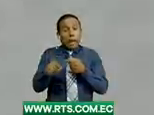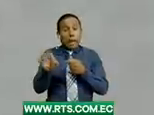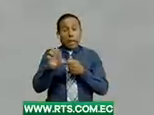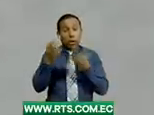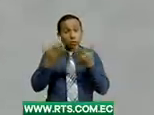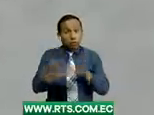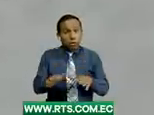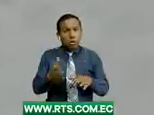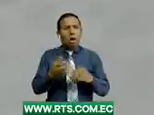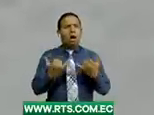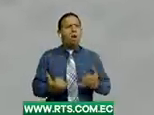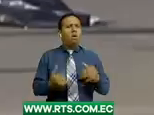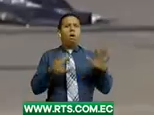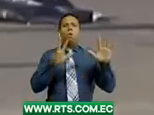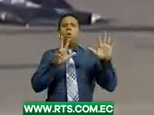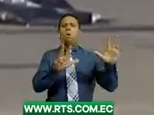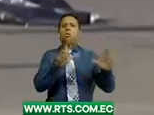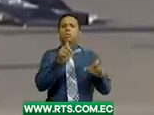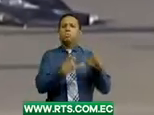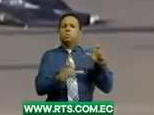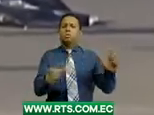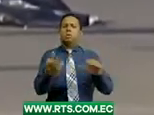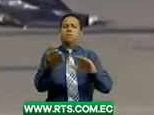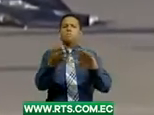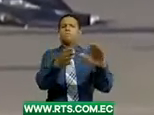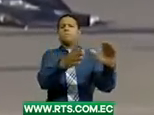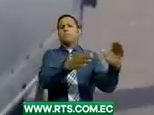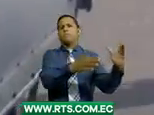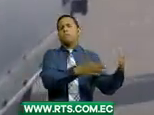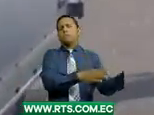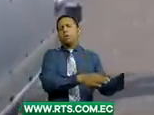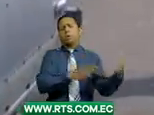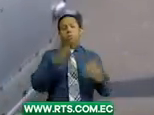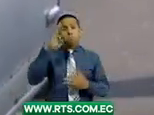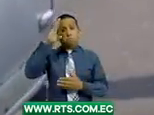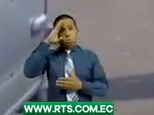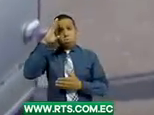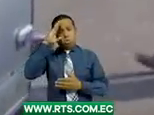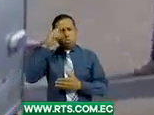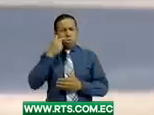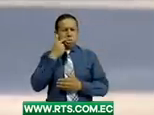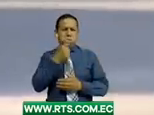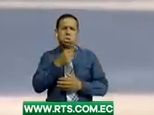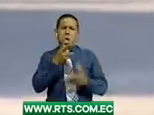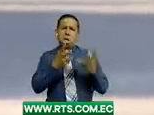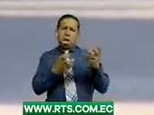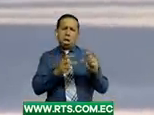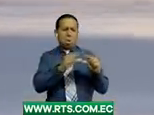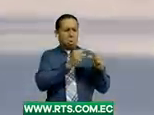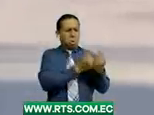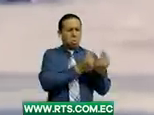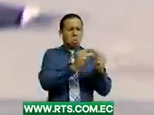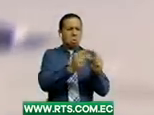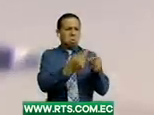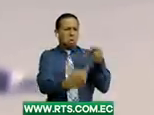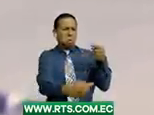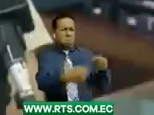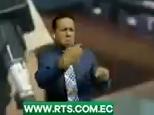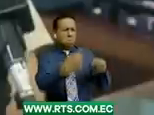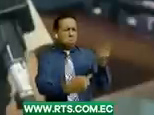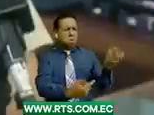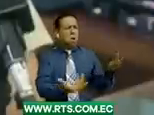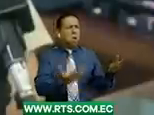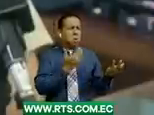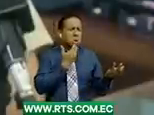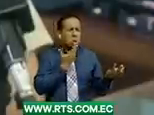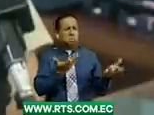muertos con historial delictivo. La policía maneja 3 hipótesis: disputa de territorio entre bandas, lucha de poder y venganza.